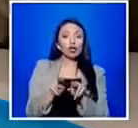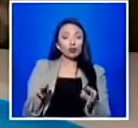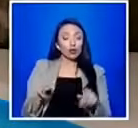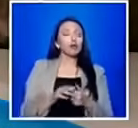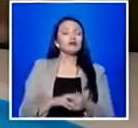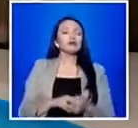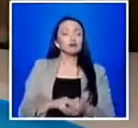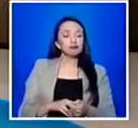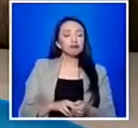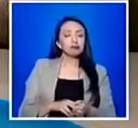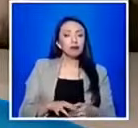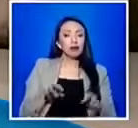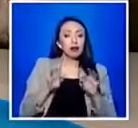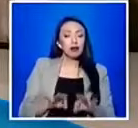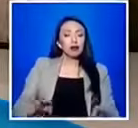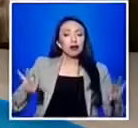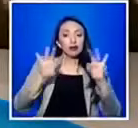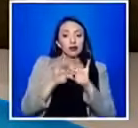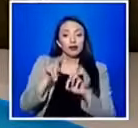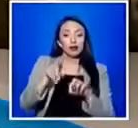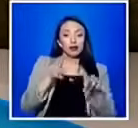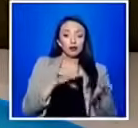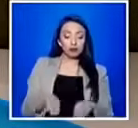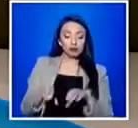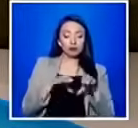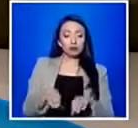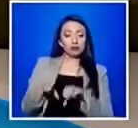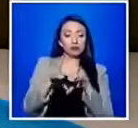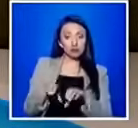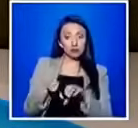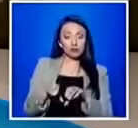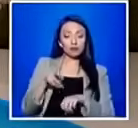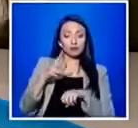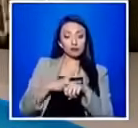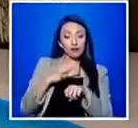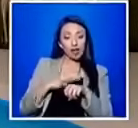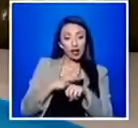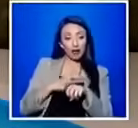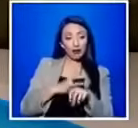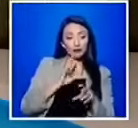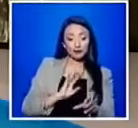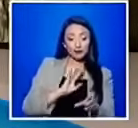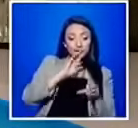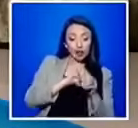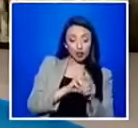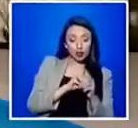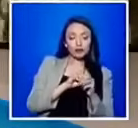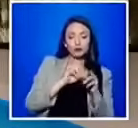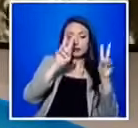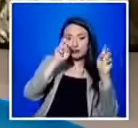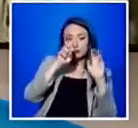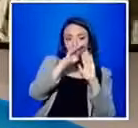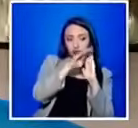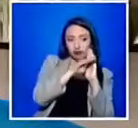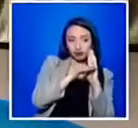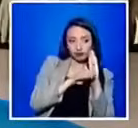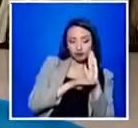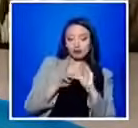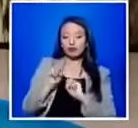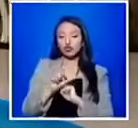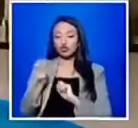Qué importante son estas actividades que en algunos casos está incluida en la malla curricular, en otros